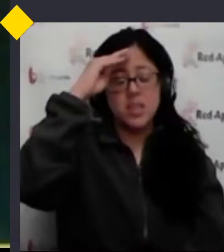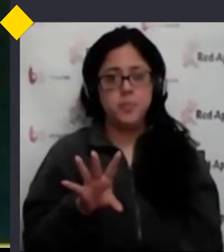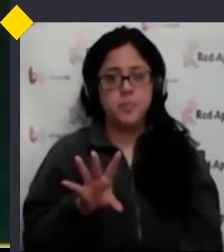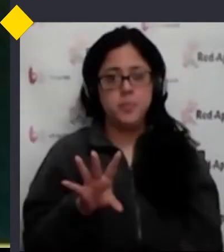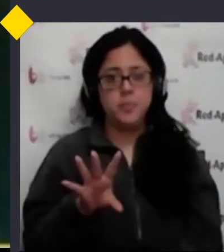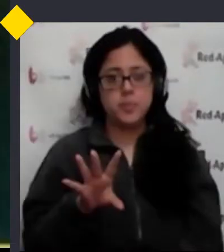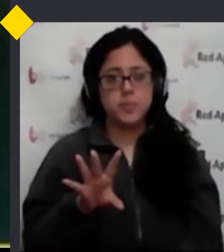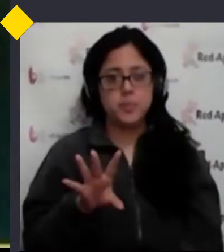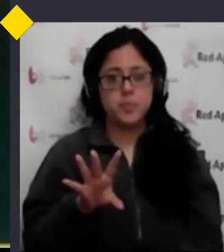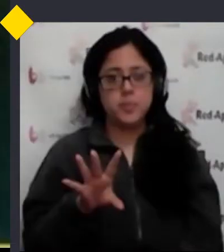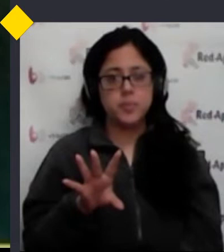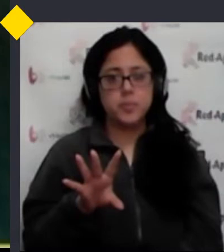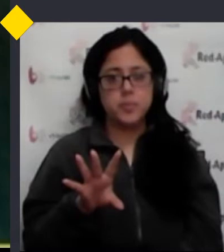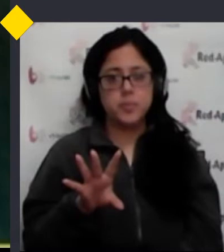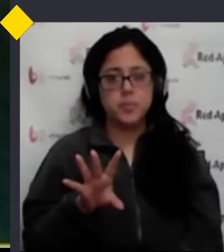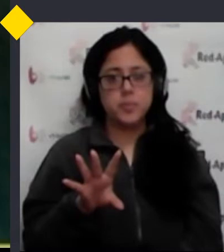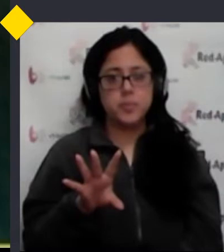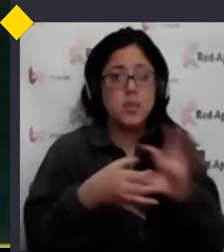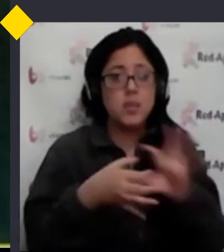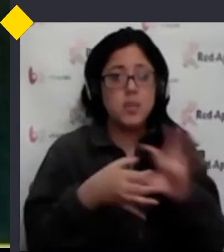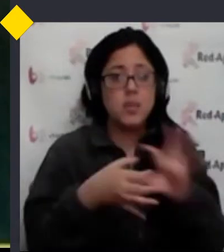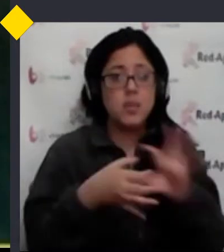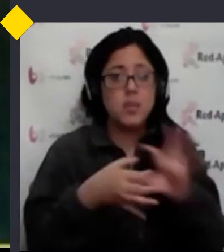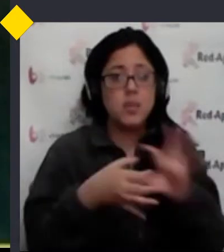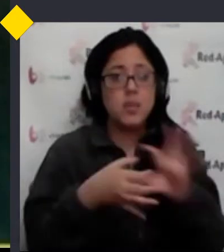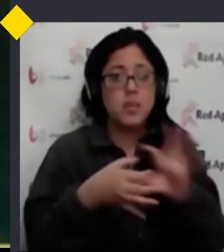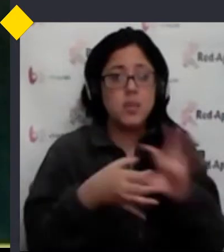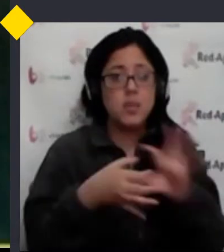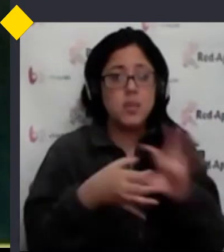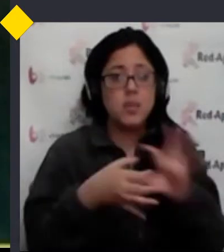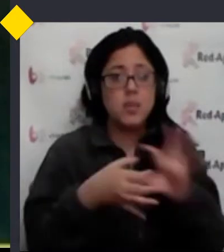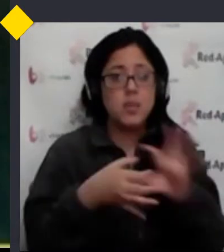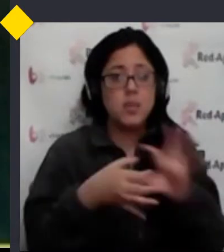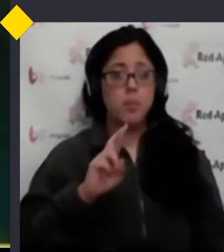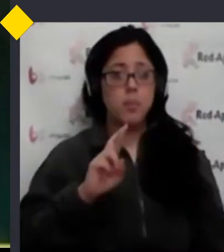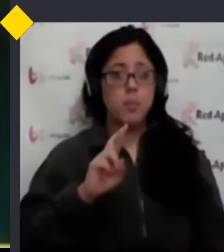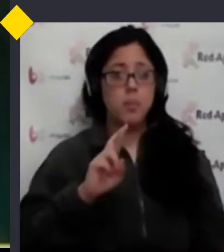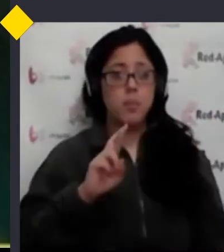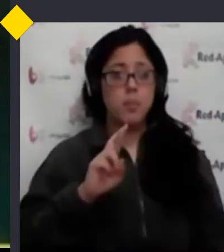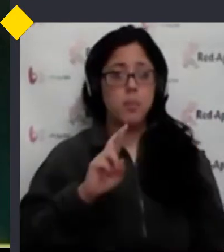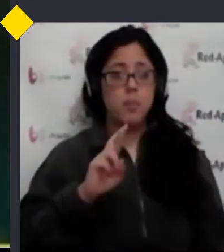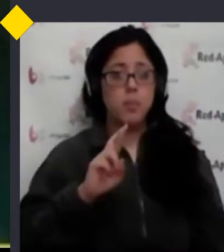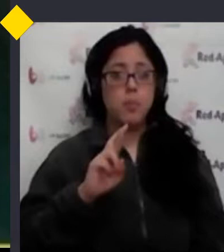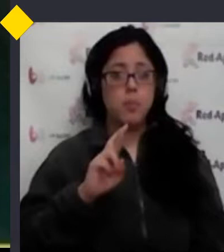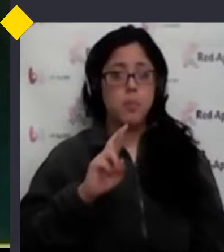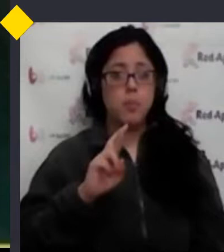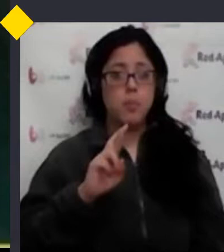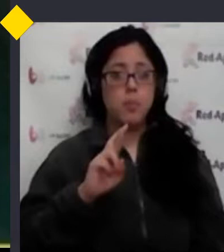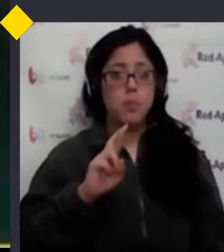Pero estas razones religiosas y morales contra nuestra existencia y contra nuestra inclusión y participación en los espacios